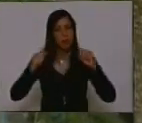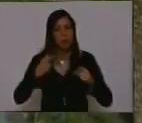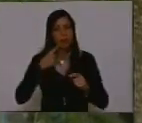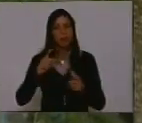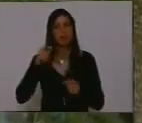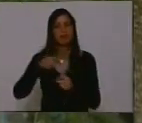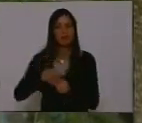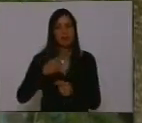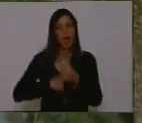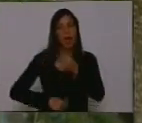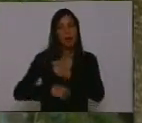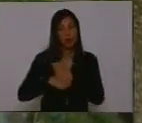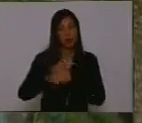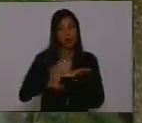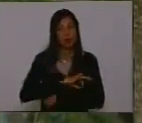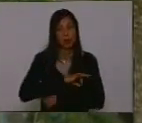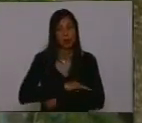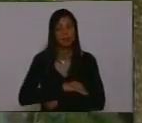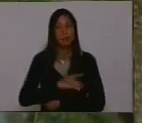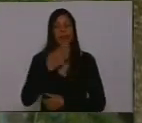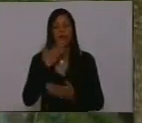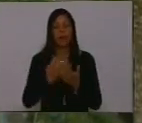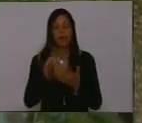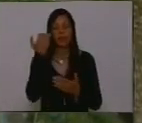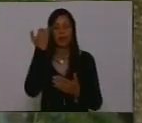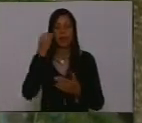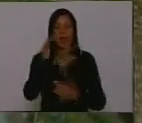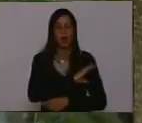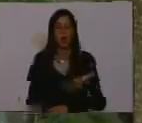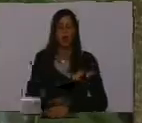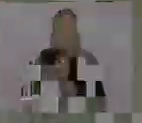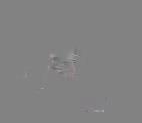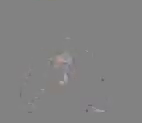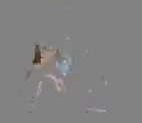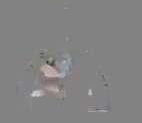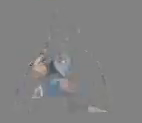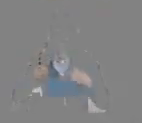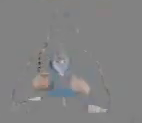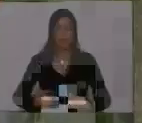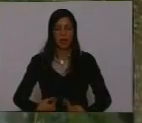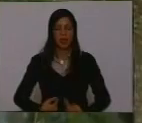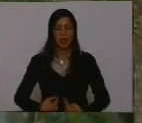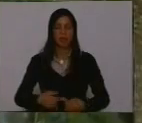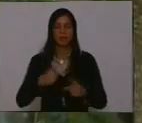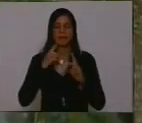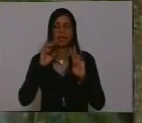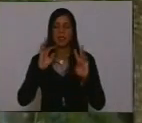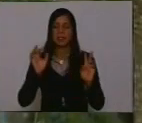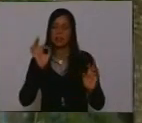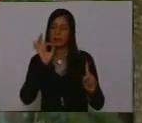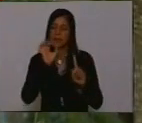Propuesta para la Comisión de Derechos Humanos. Artículo. Establecer